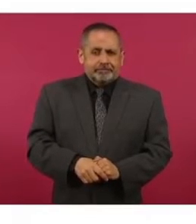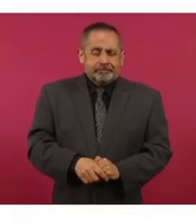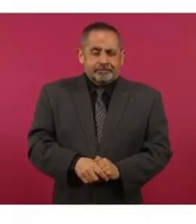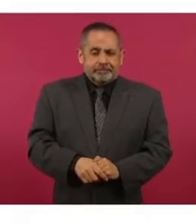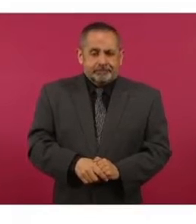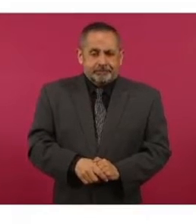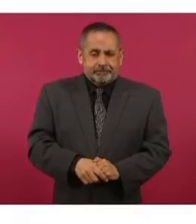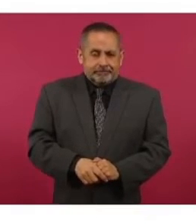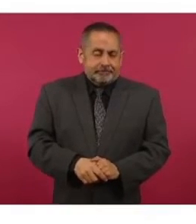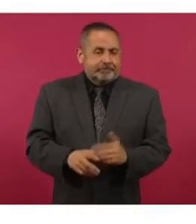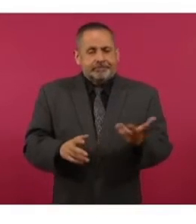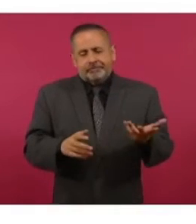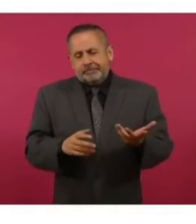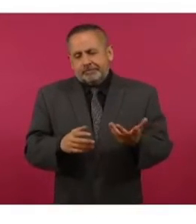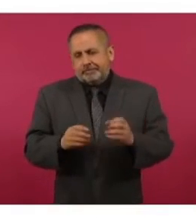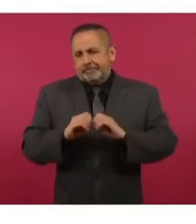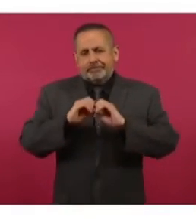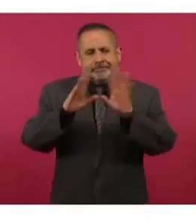No, pues ahí está.